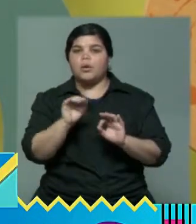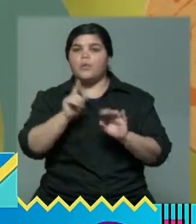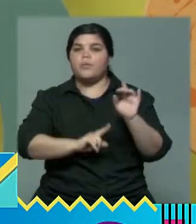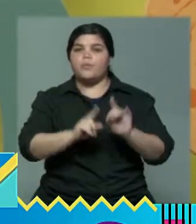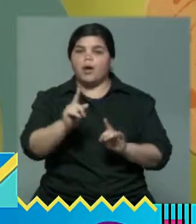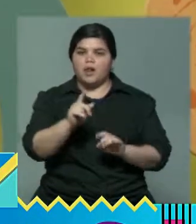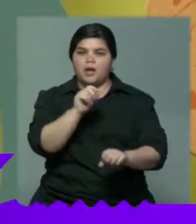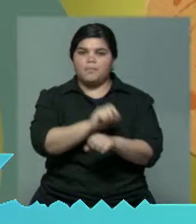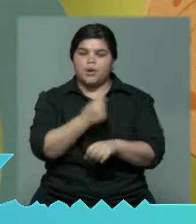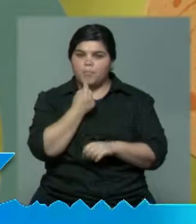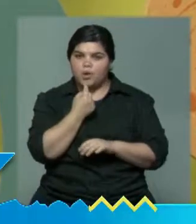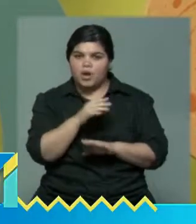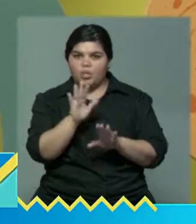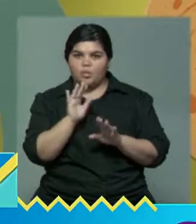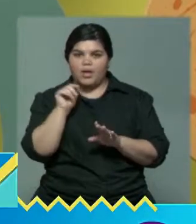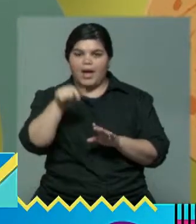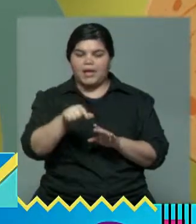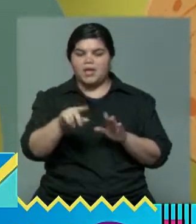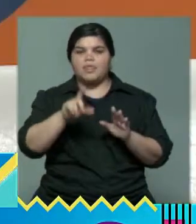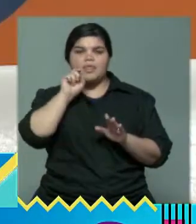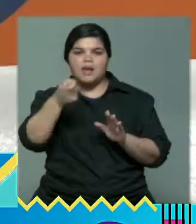condicional, se introdujo una cantidad de delitos